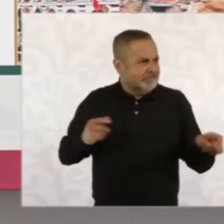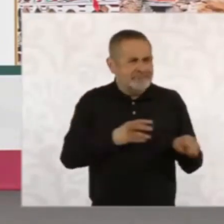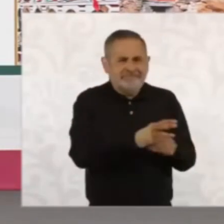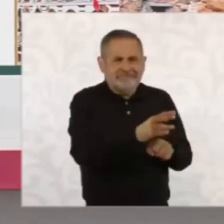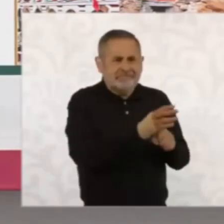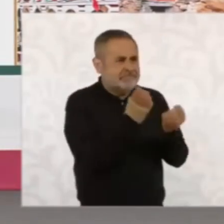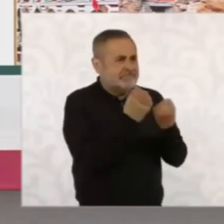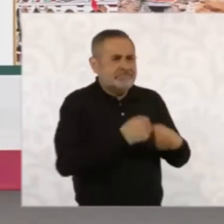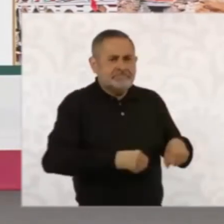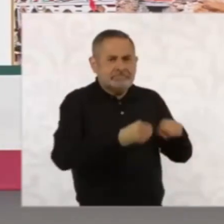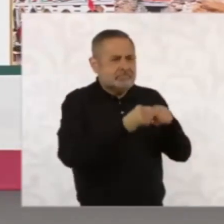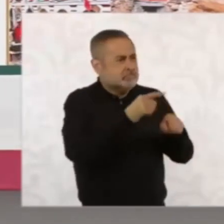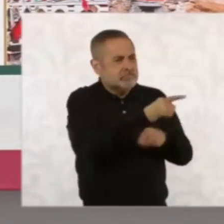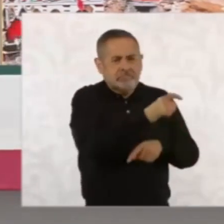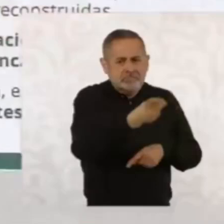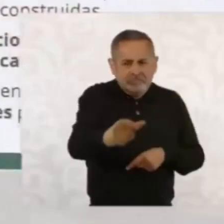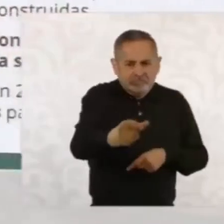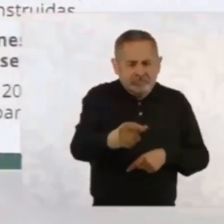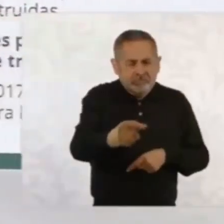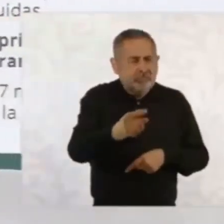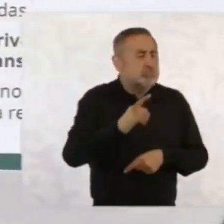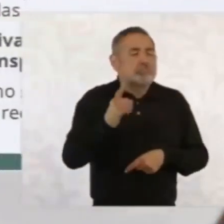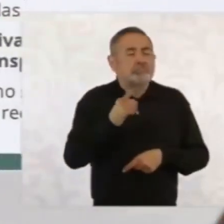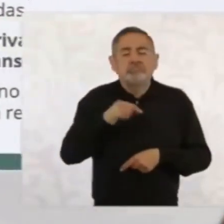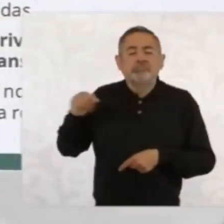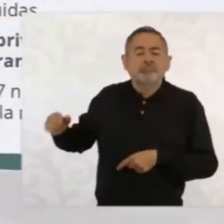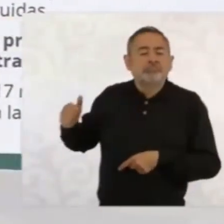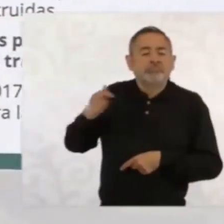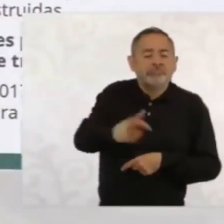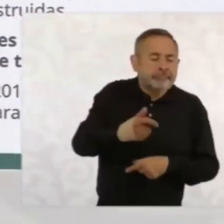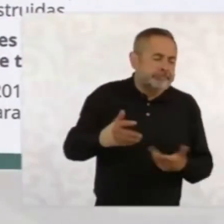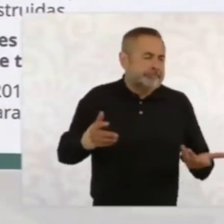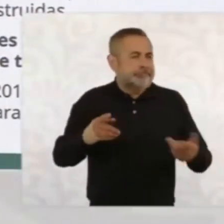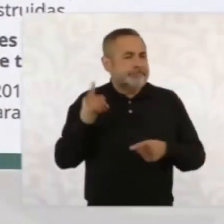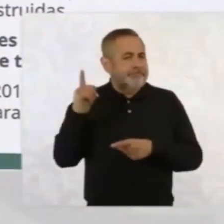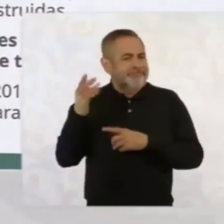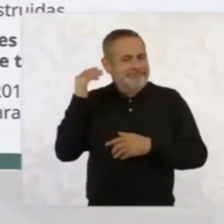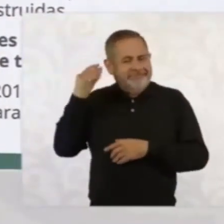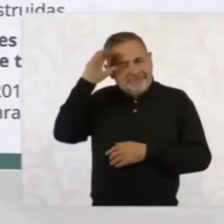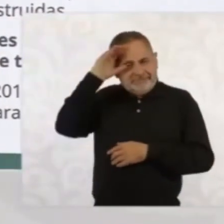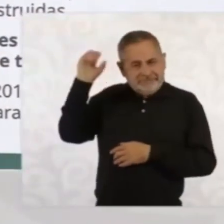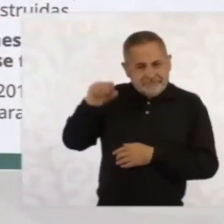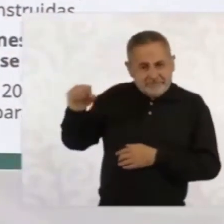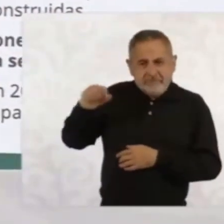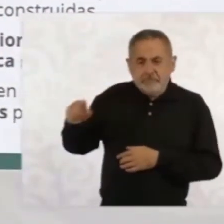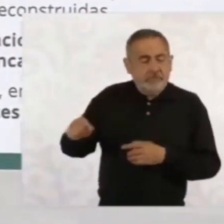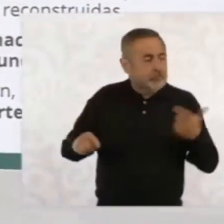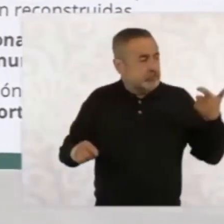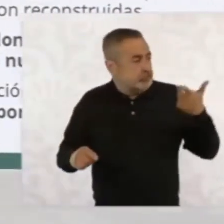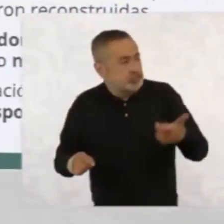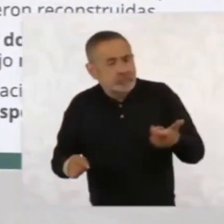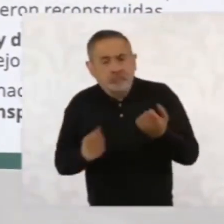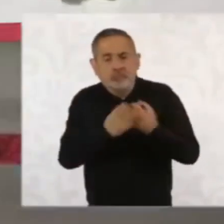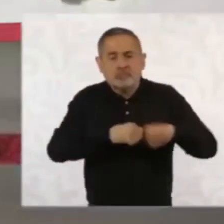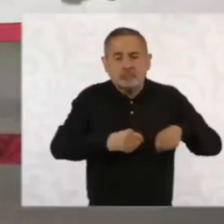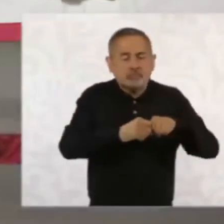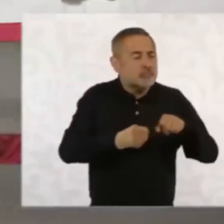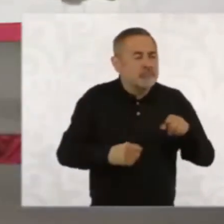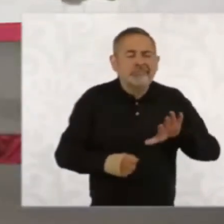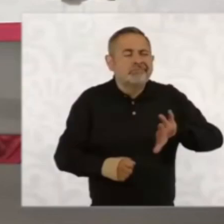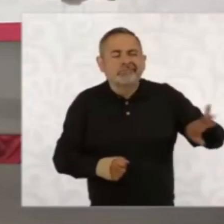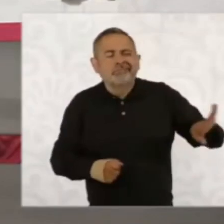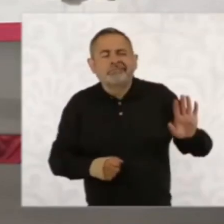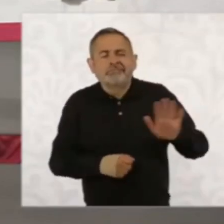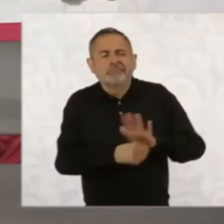estamos obligados a comprar seguros. En Morelos el Fonden se usó el Fonden en lugar del seguro tecnológico y no se cobró el